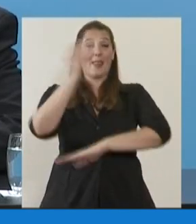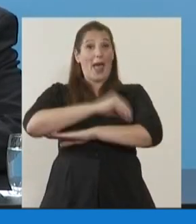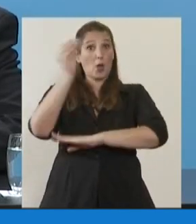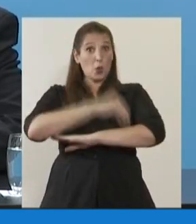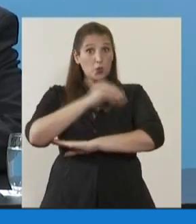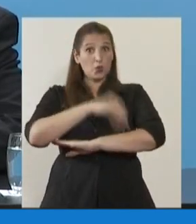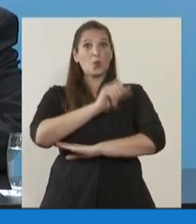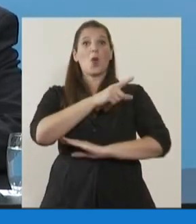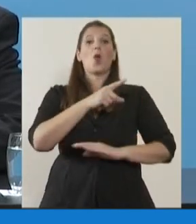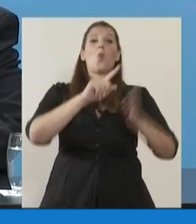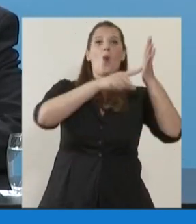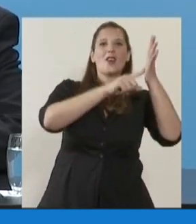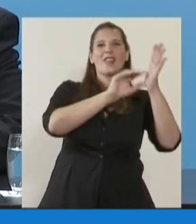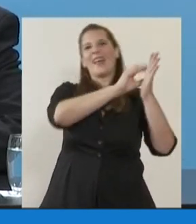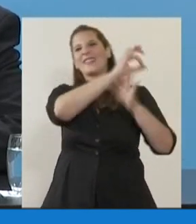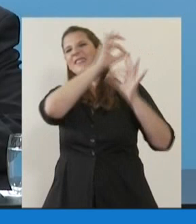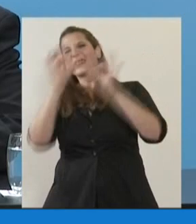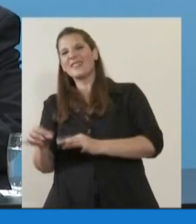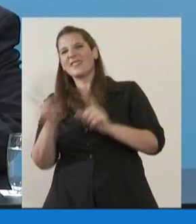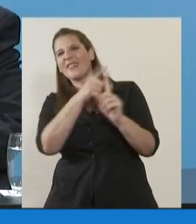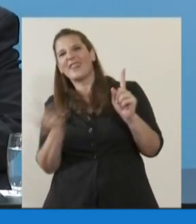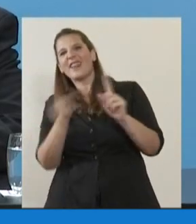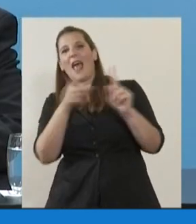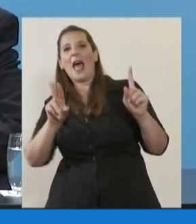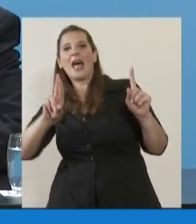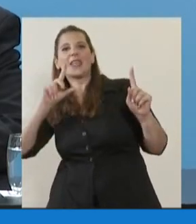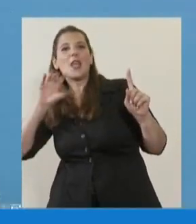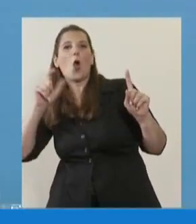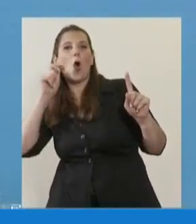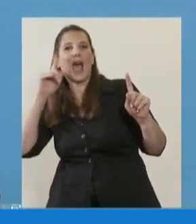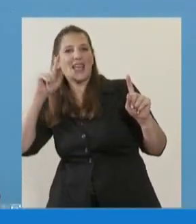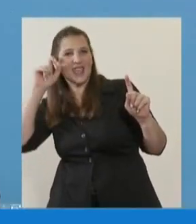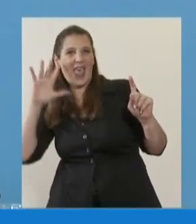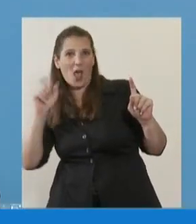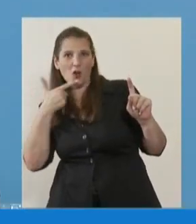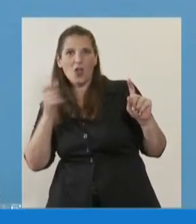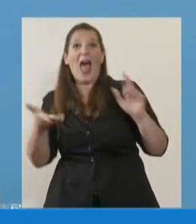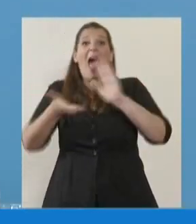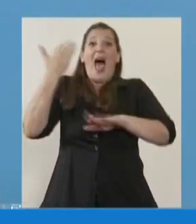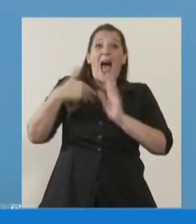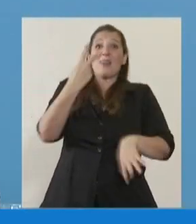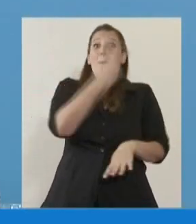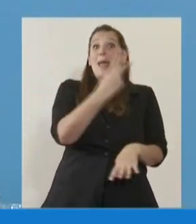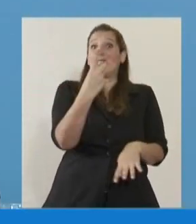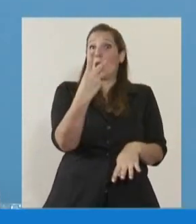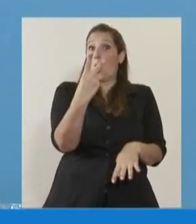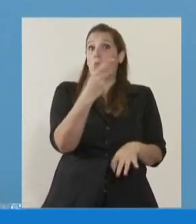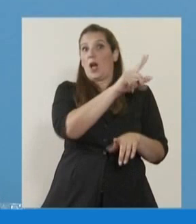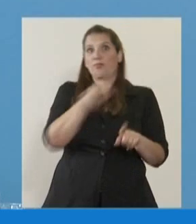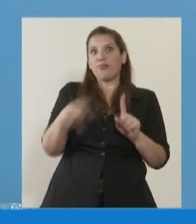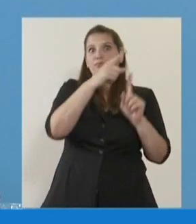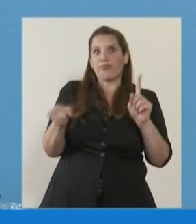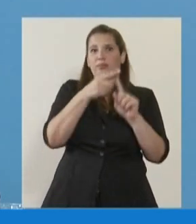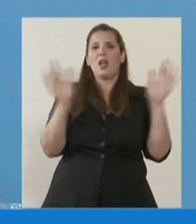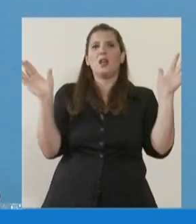Gallegos, nosotros operábamos antiguamente 21 frecuencias, esas 21 frecuencias bajaron